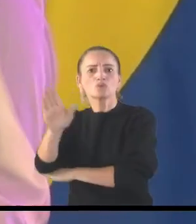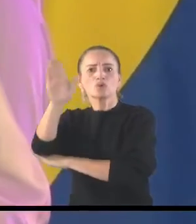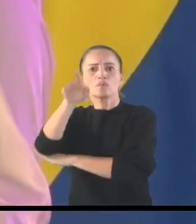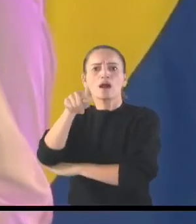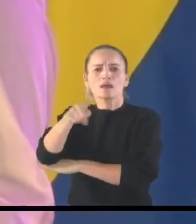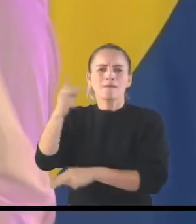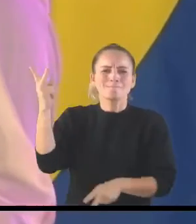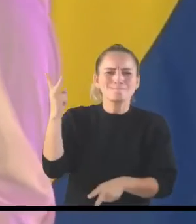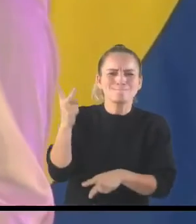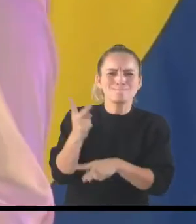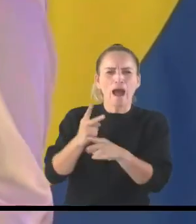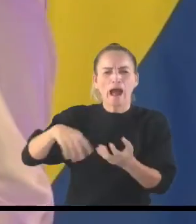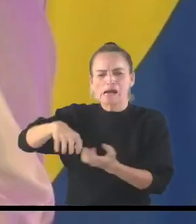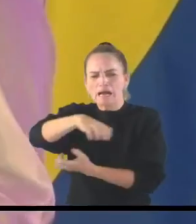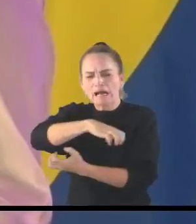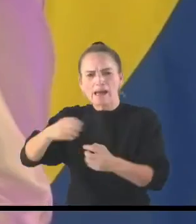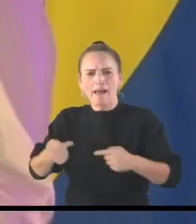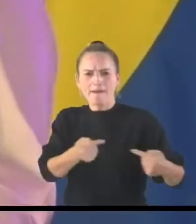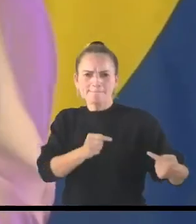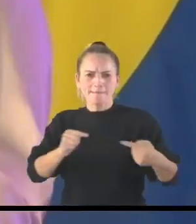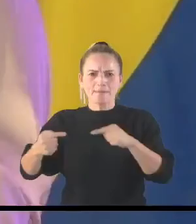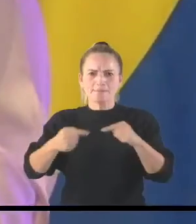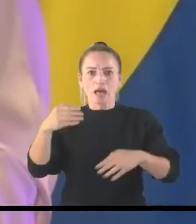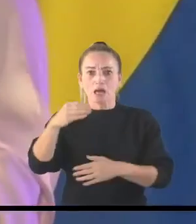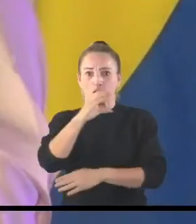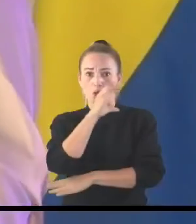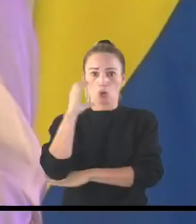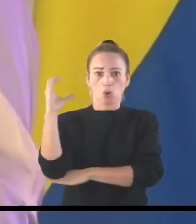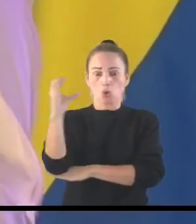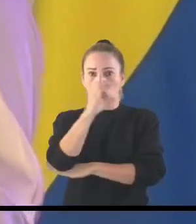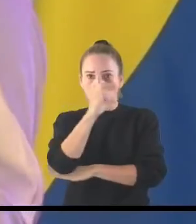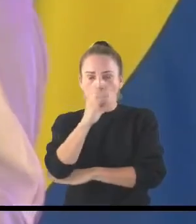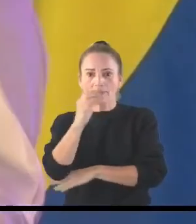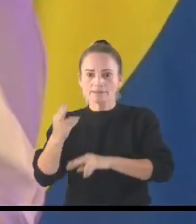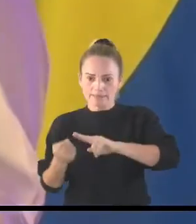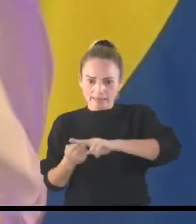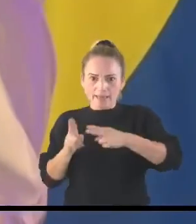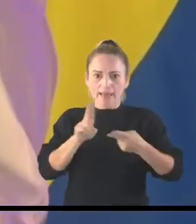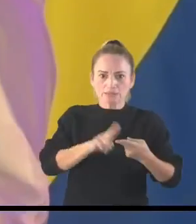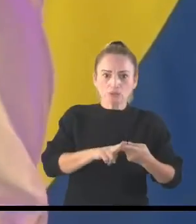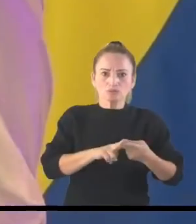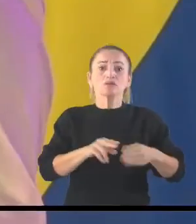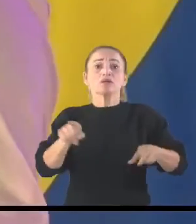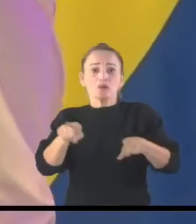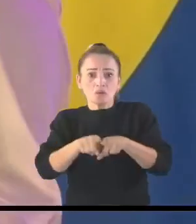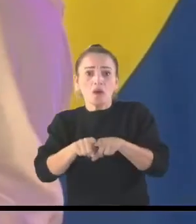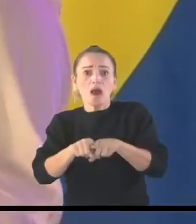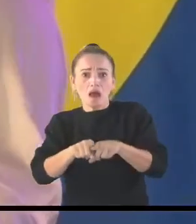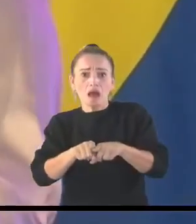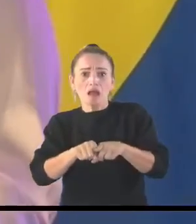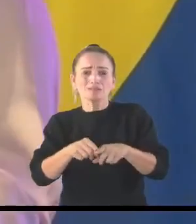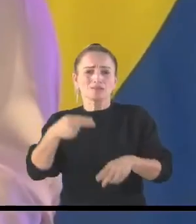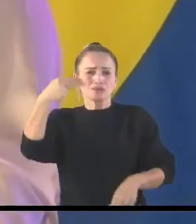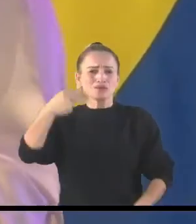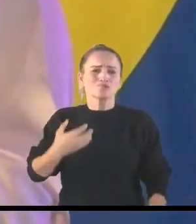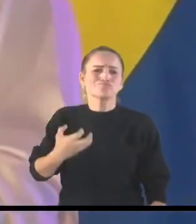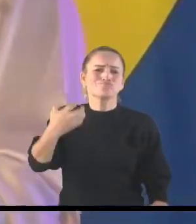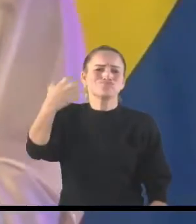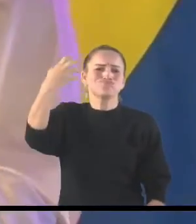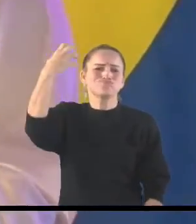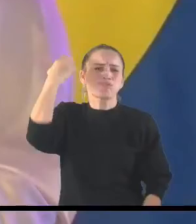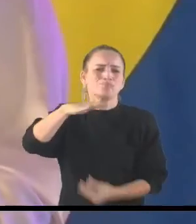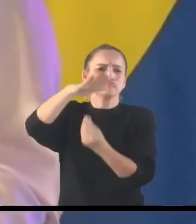se vivió el conflicto armado, que paradójicamente son los mismos territorios